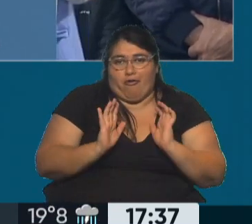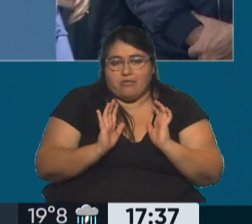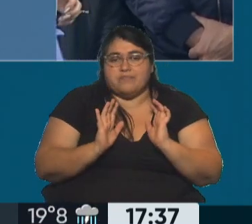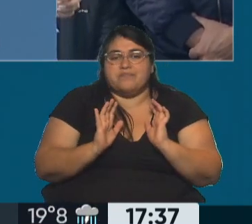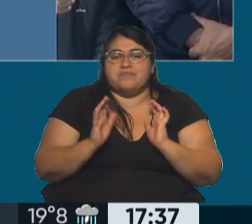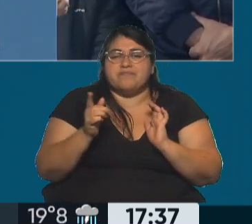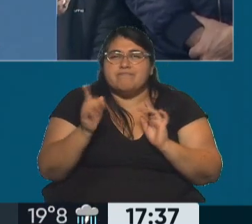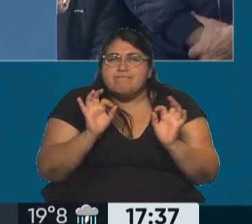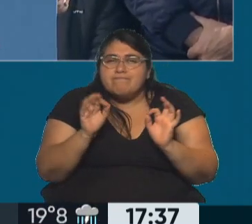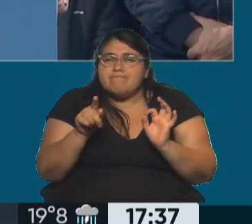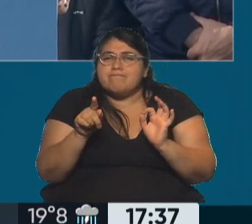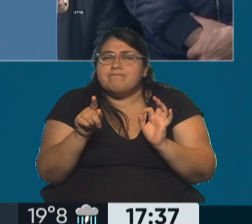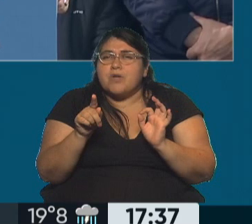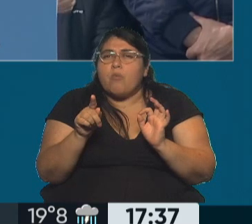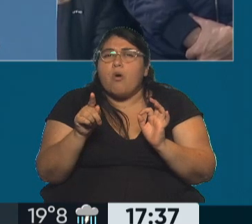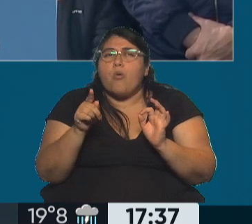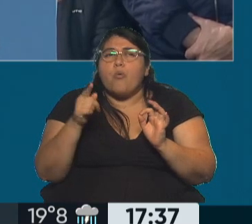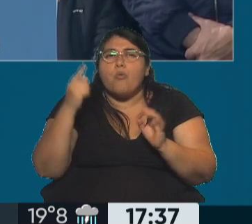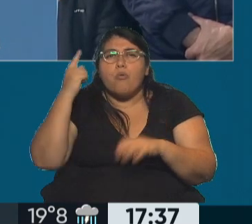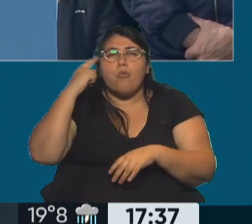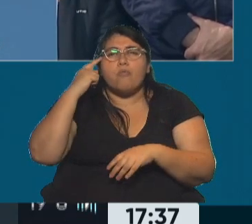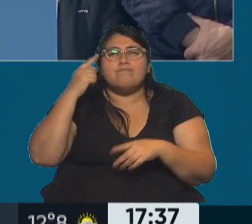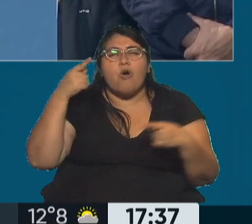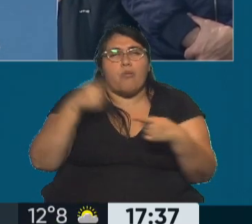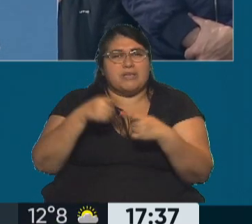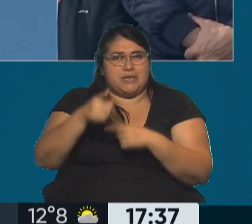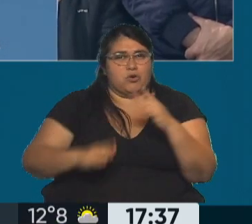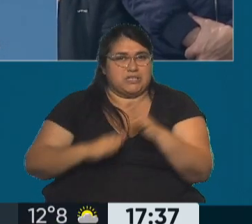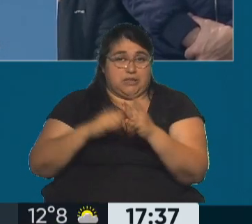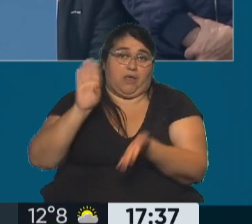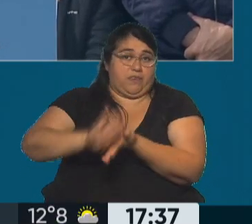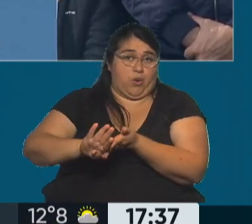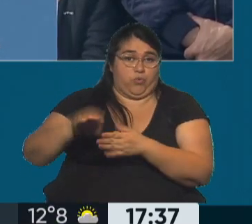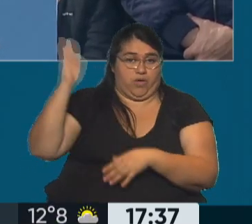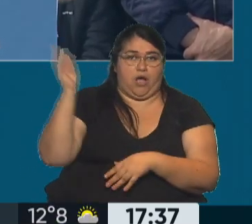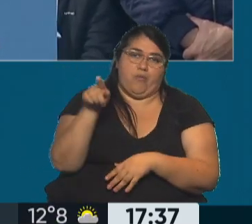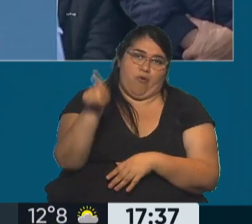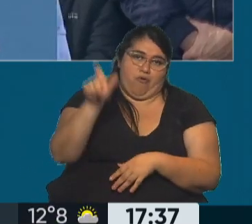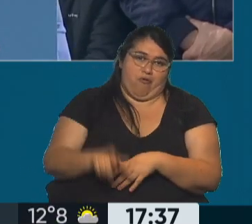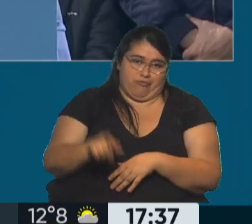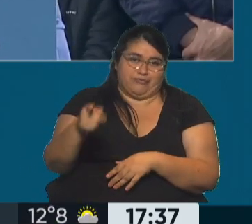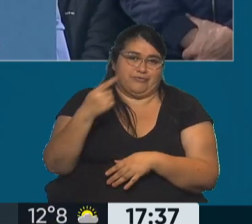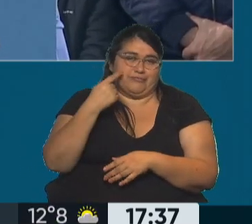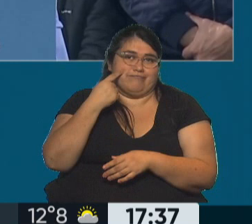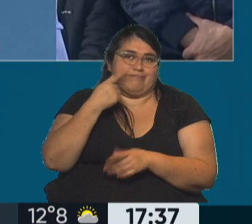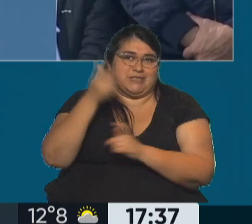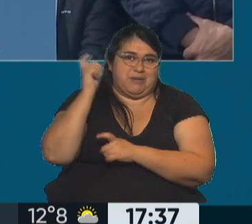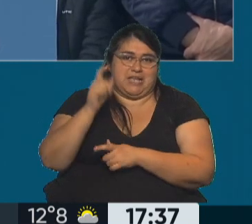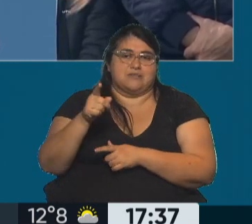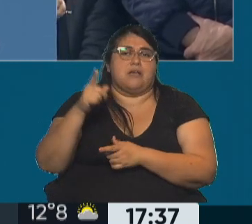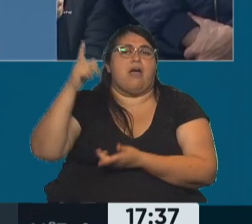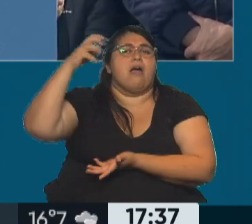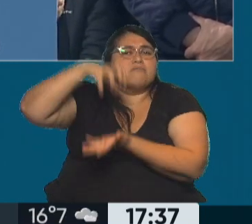programático se hizo un eje central, la deuda externa. Sí. Vos sos un hombre también que cubre el Parlamento todo el tiempo.